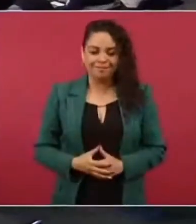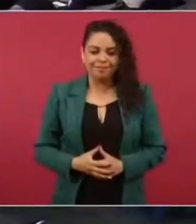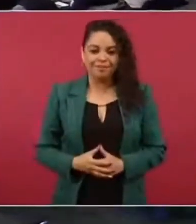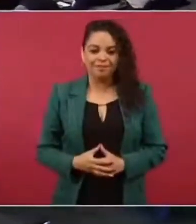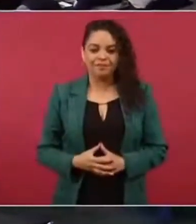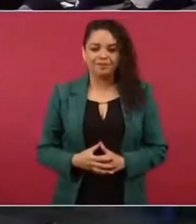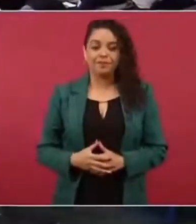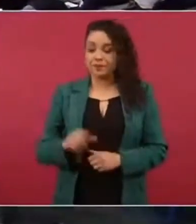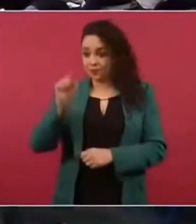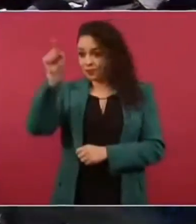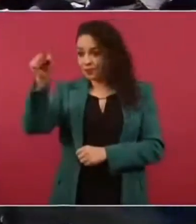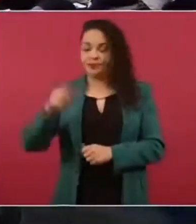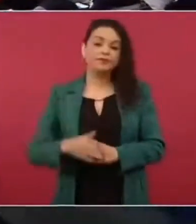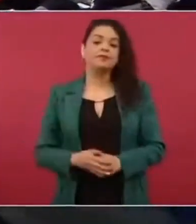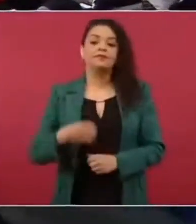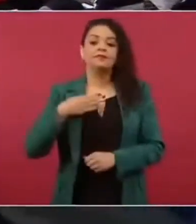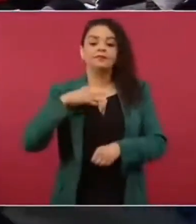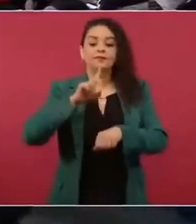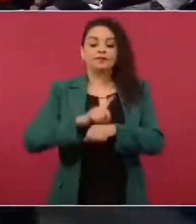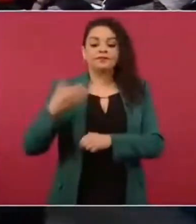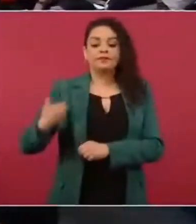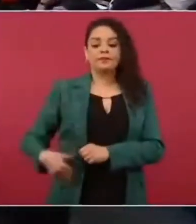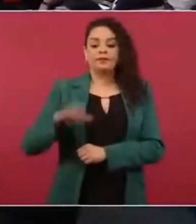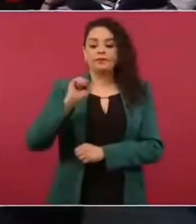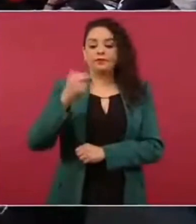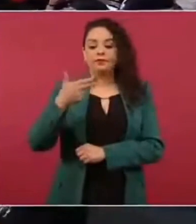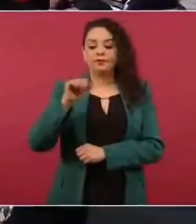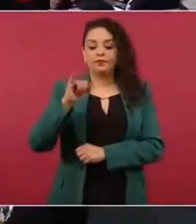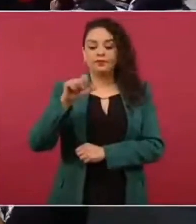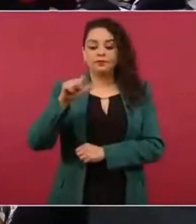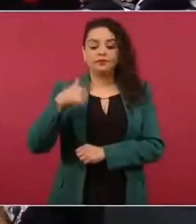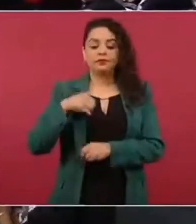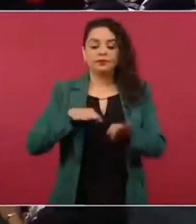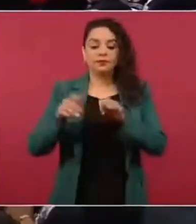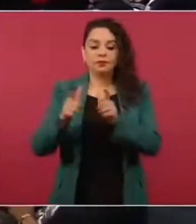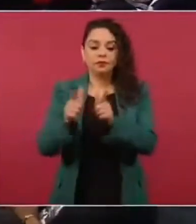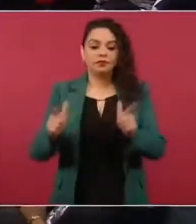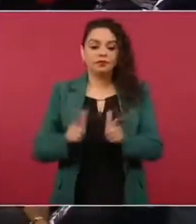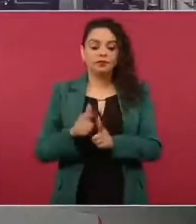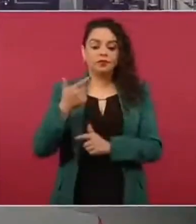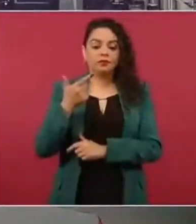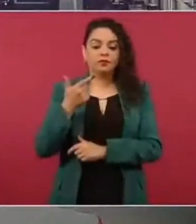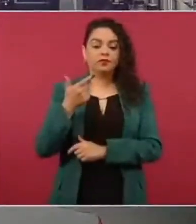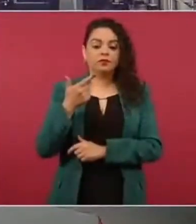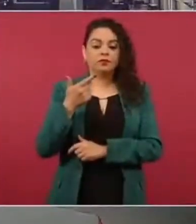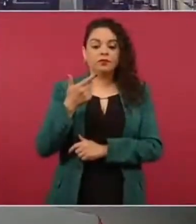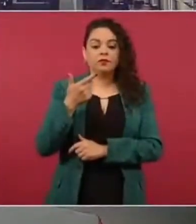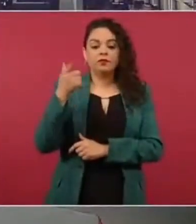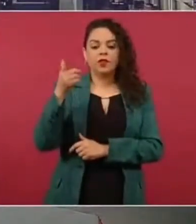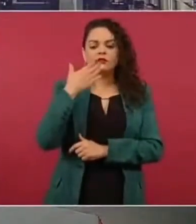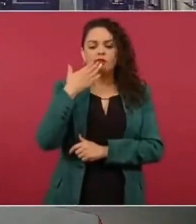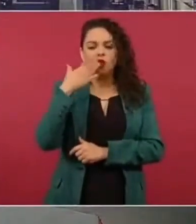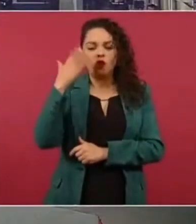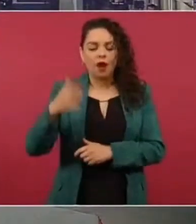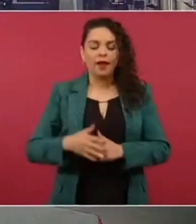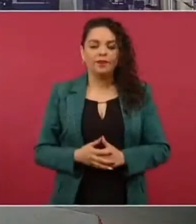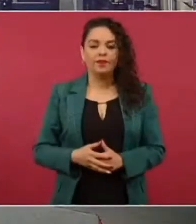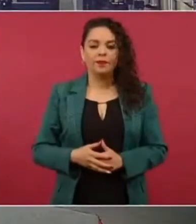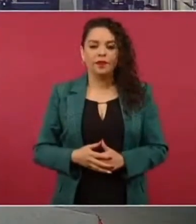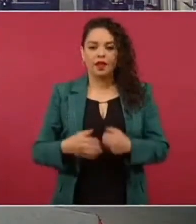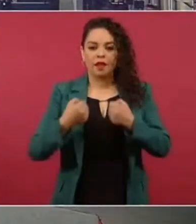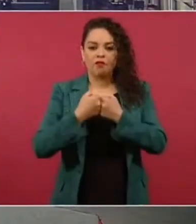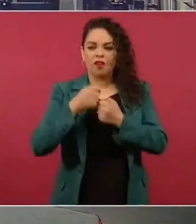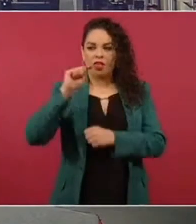Buenos días, presidente. Shaila Rosagel, corresponsal del Grupo Gili, El Imparcial de Sonora, La Crónica de Mexicali y Frontera de Tijuana.